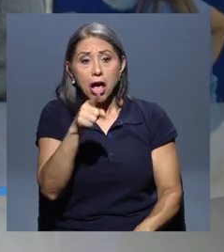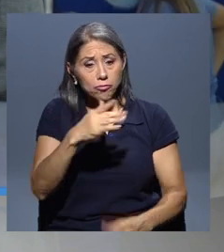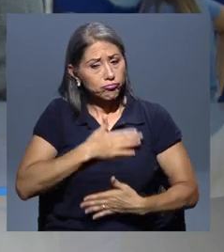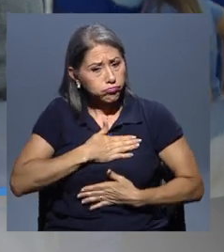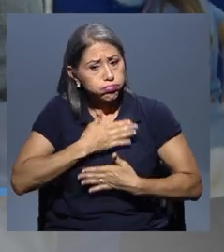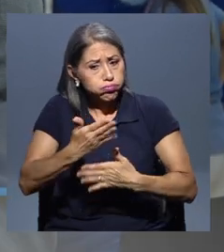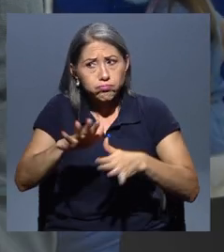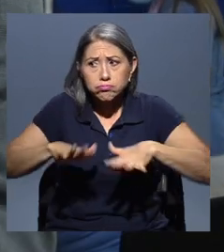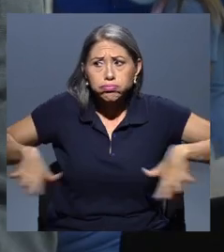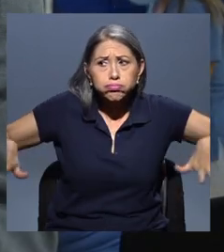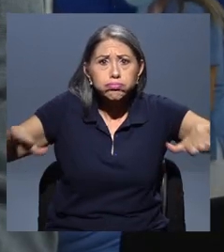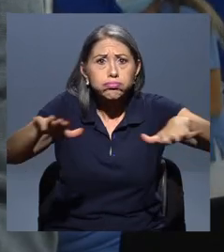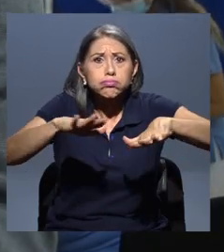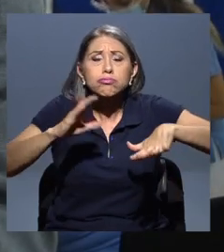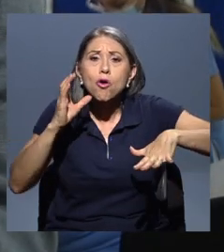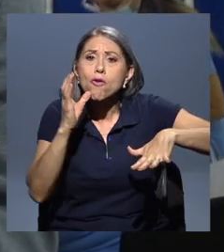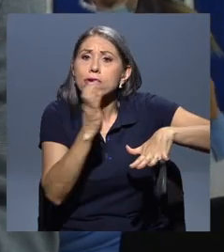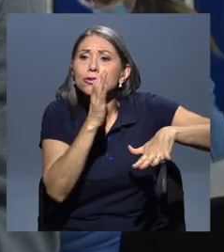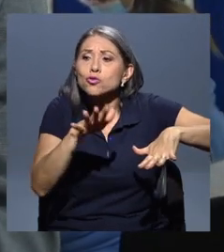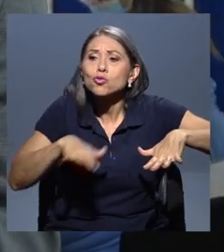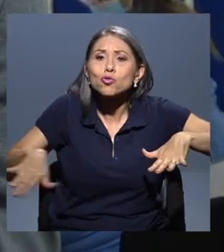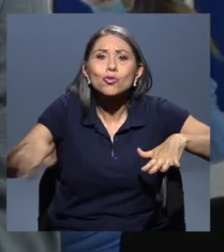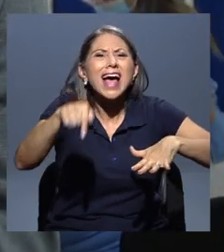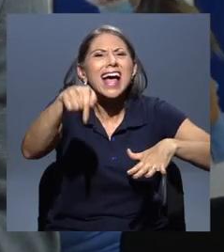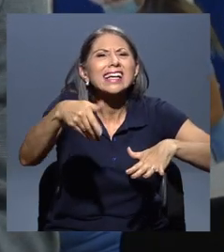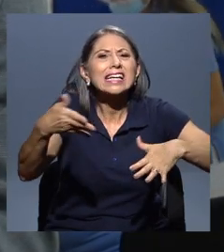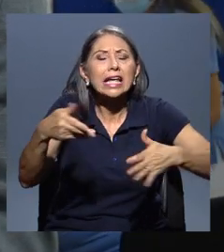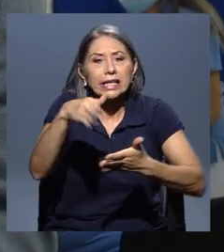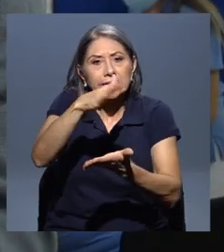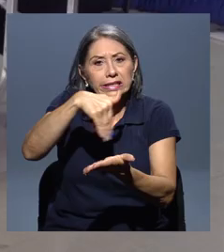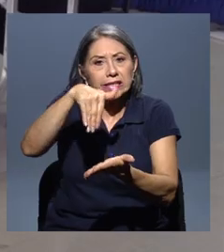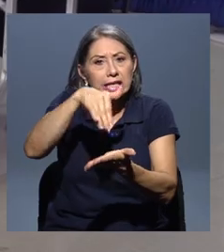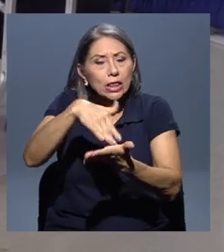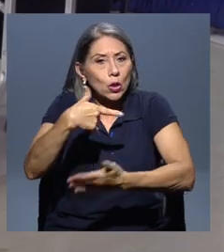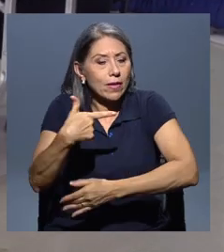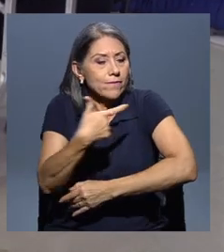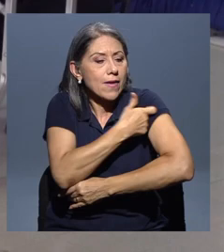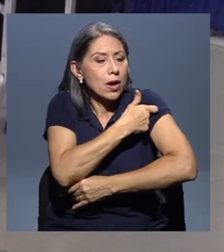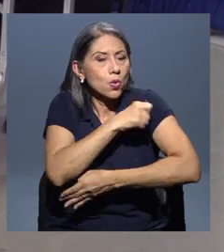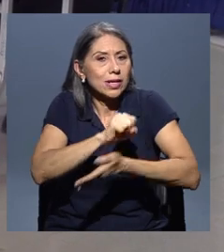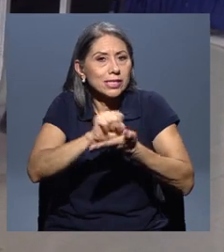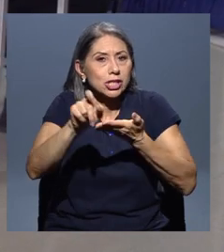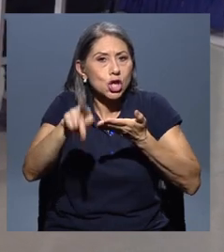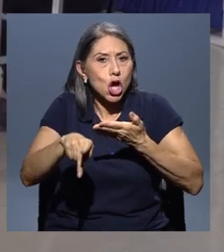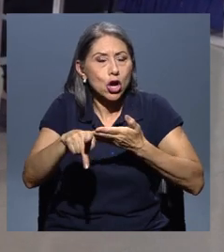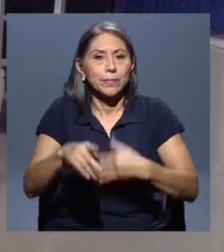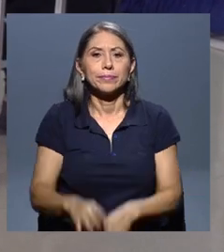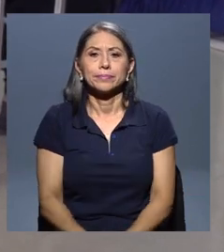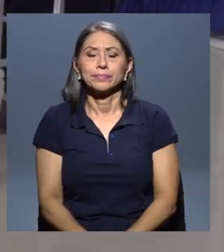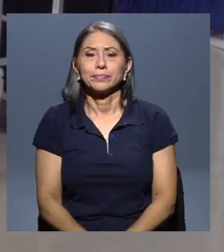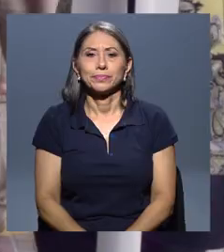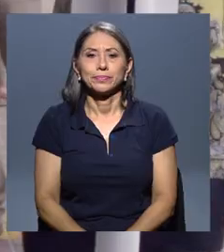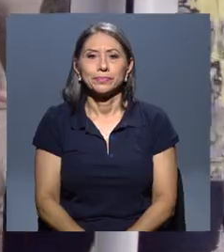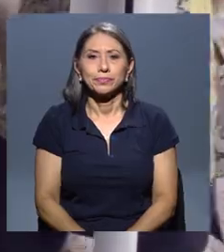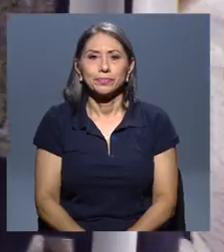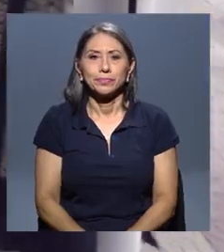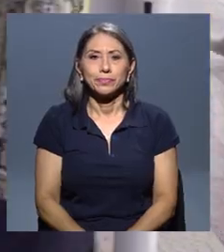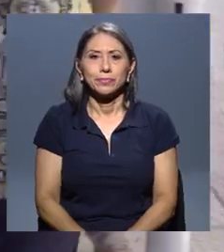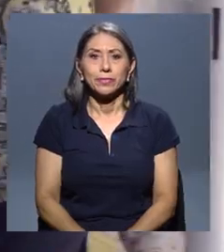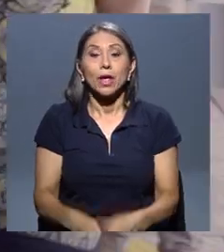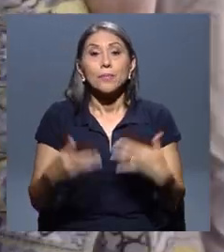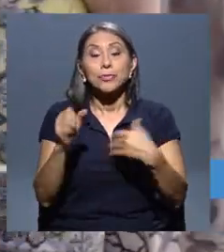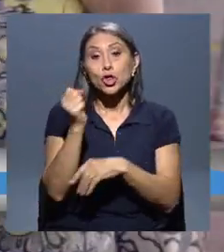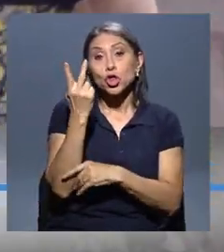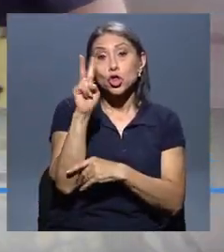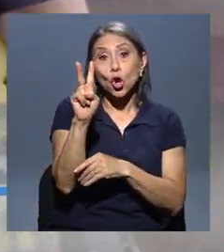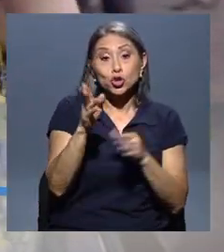infraestructura para convertirnos en el centro de vacunación del cantón de Montes de Oca. Con la instalación